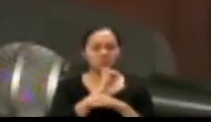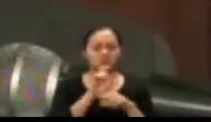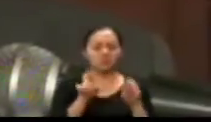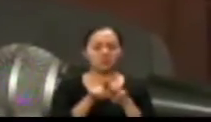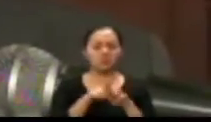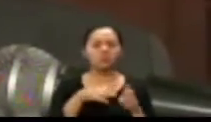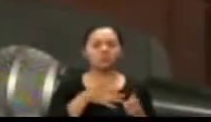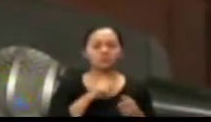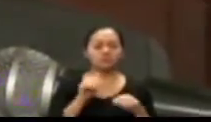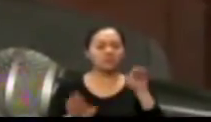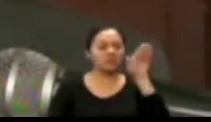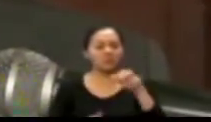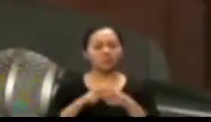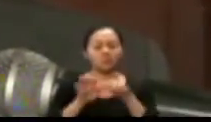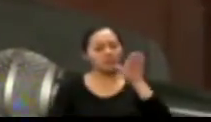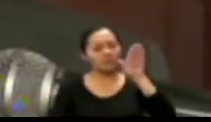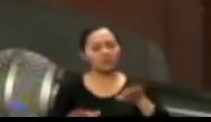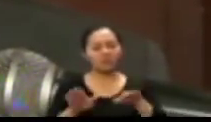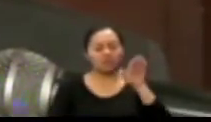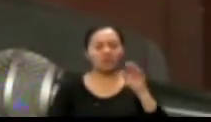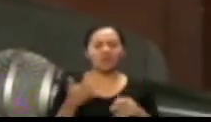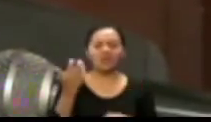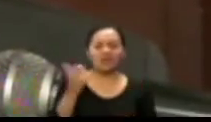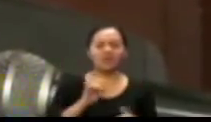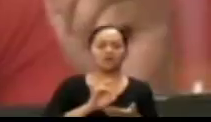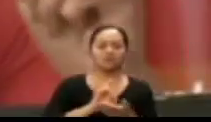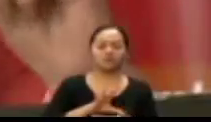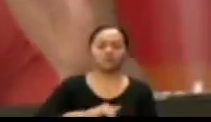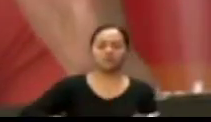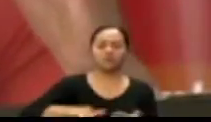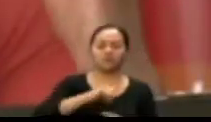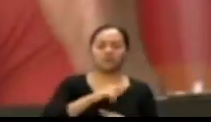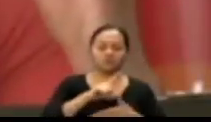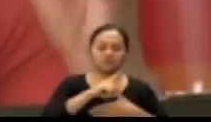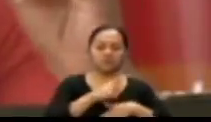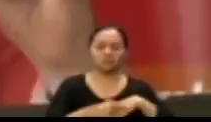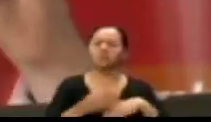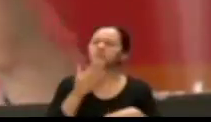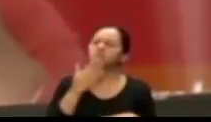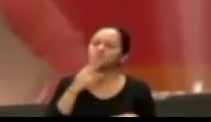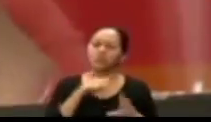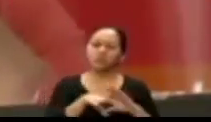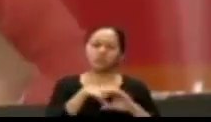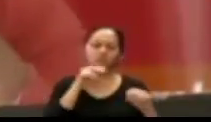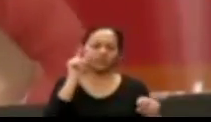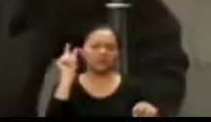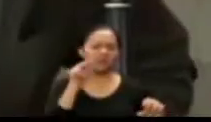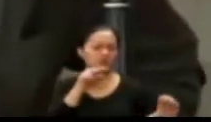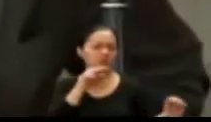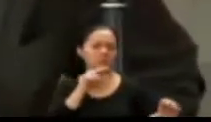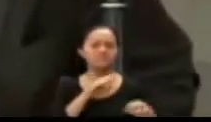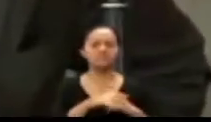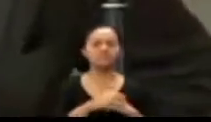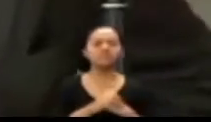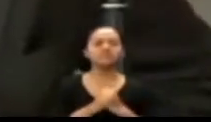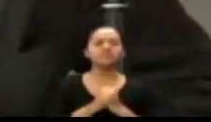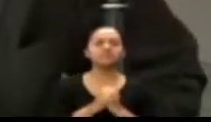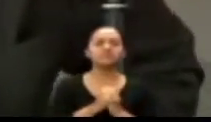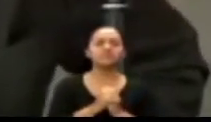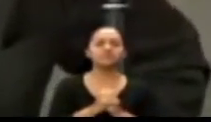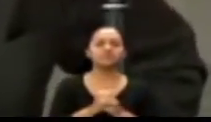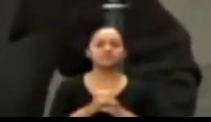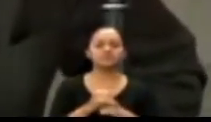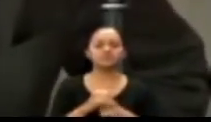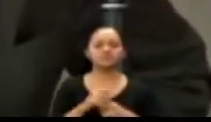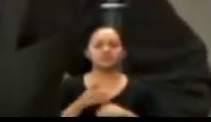esta democracia justamente en los países de la región? ¿Cómo observan ustedes esto? Bueno, antes ustedes estaban hablando de golpe, ¿no?